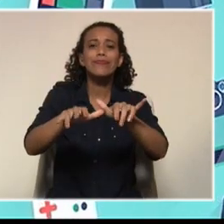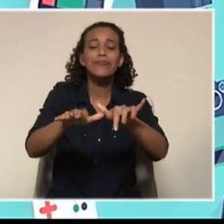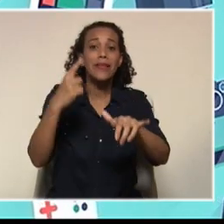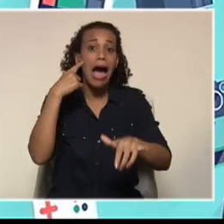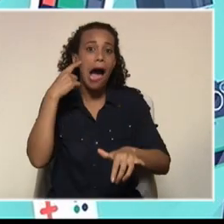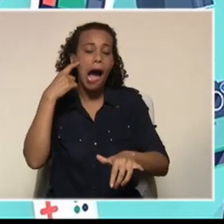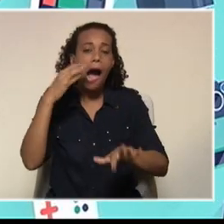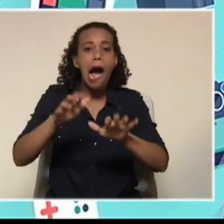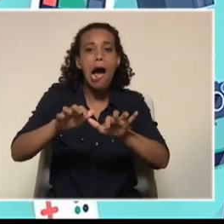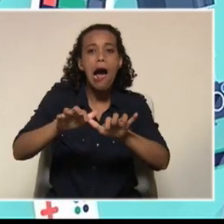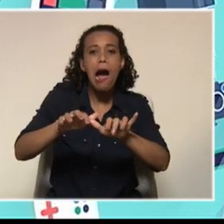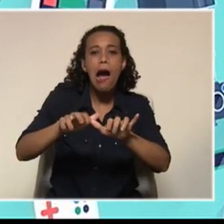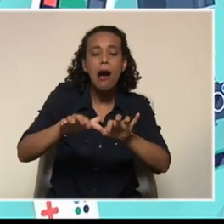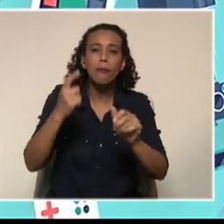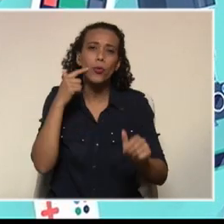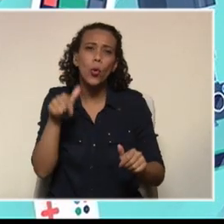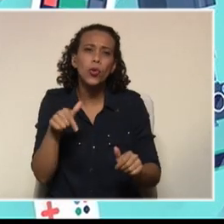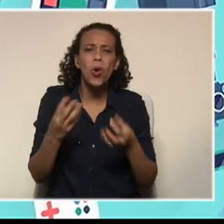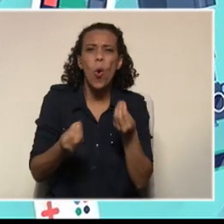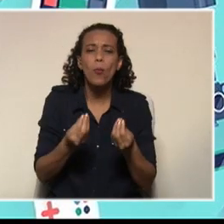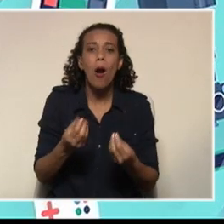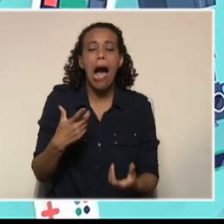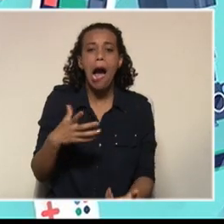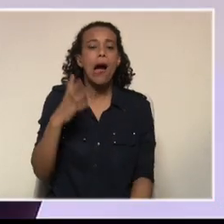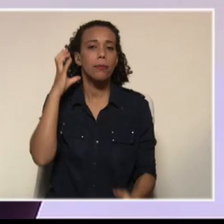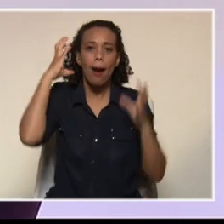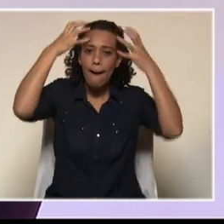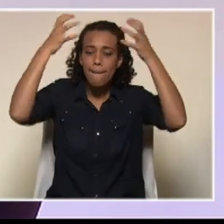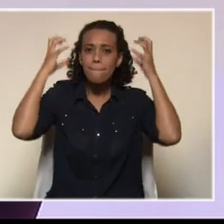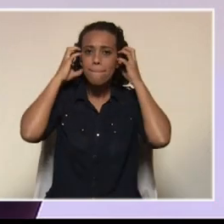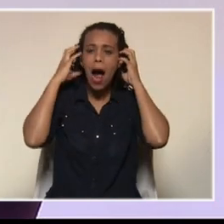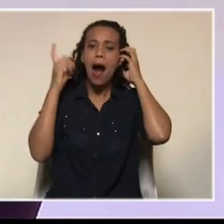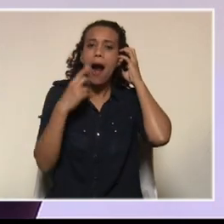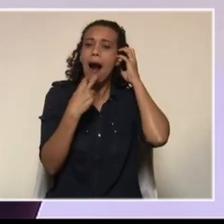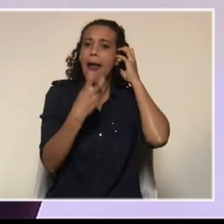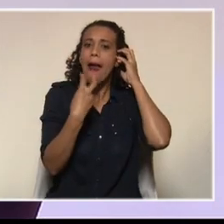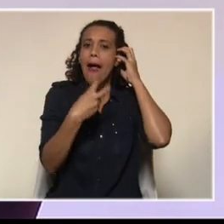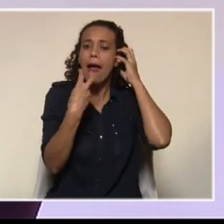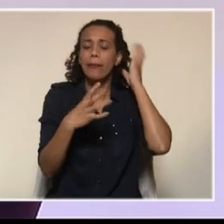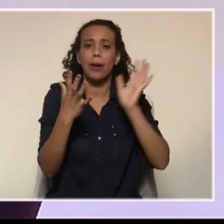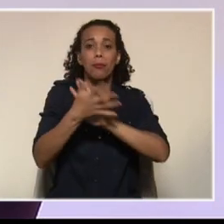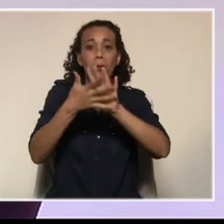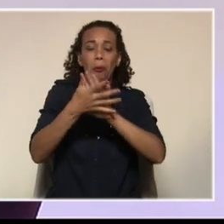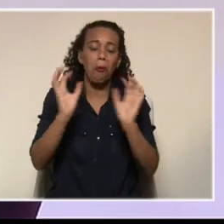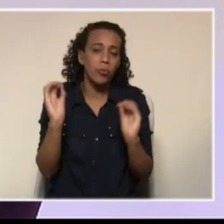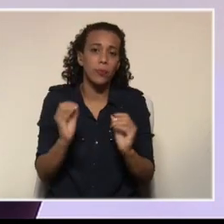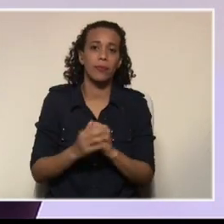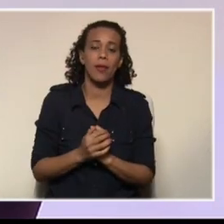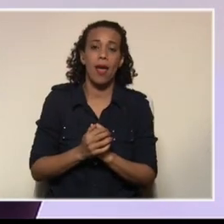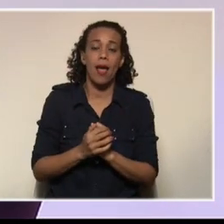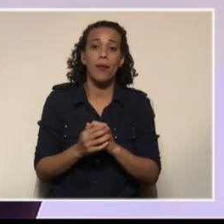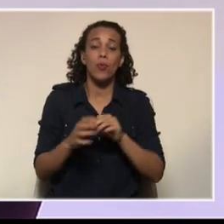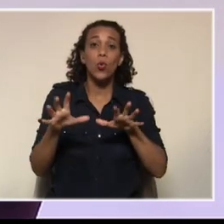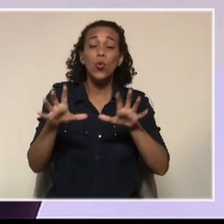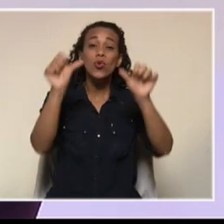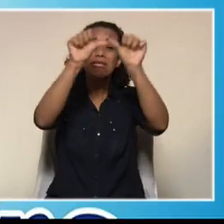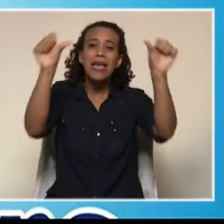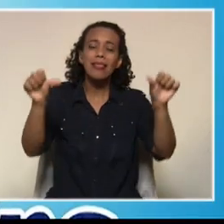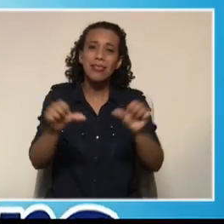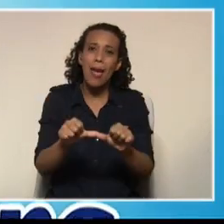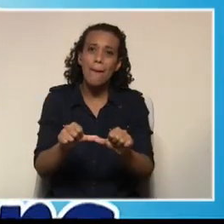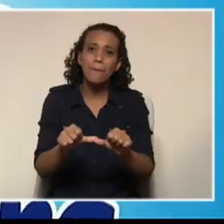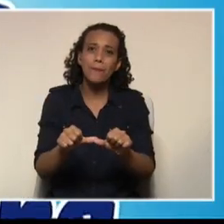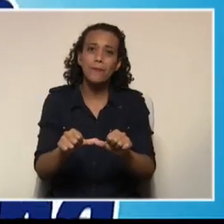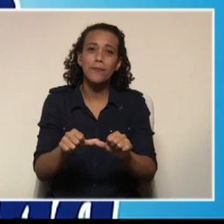informática y también materiales escritos, materiales en físico. De la misma forma, entonces, tenemos un sistema